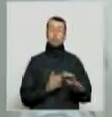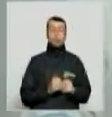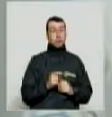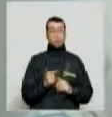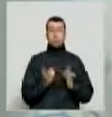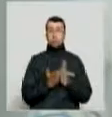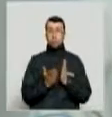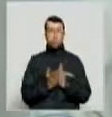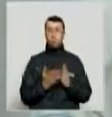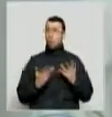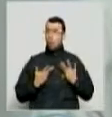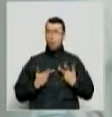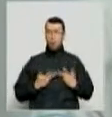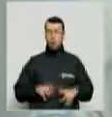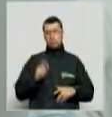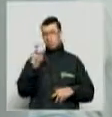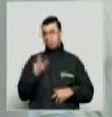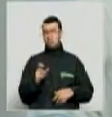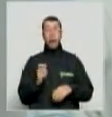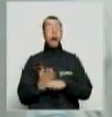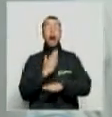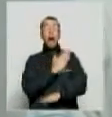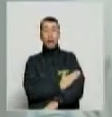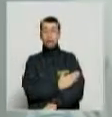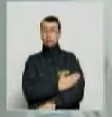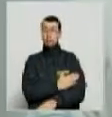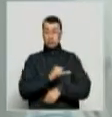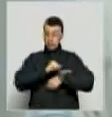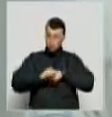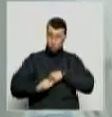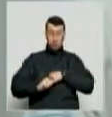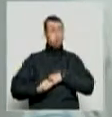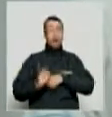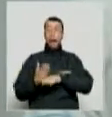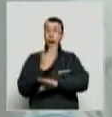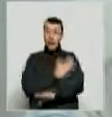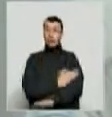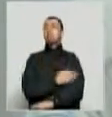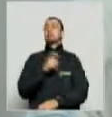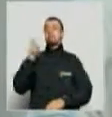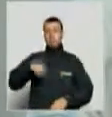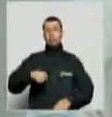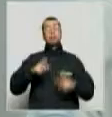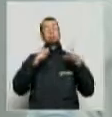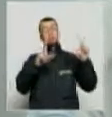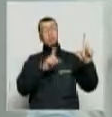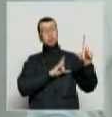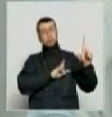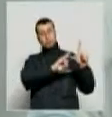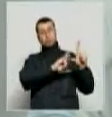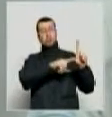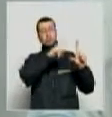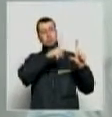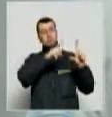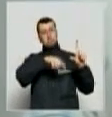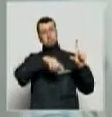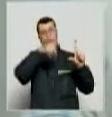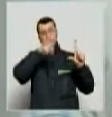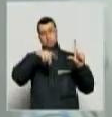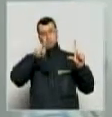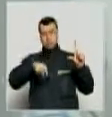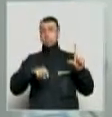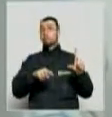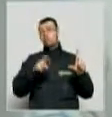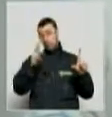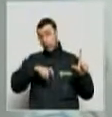pedir para todo paciente antes de cualquier procedimiento quirúrgico. Si a usted le van a realizar alguna cirugía o si se la han realizado, debe recordar que le pidieron este examen pues